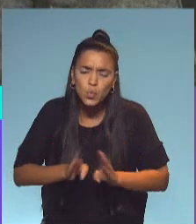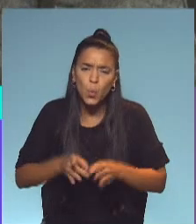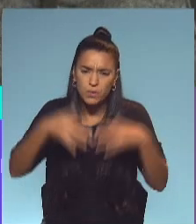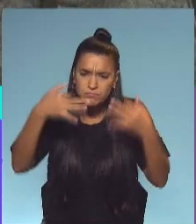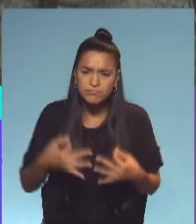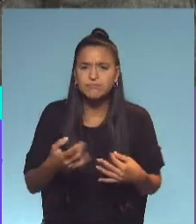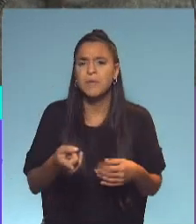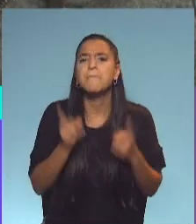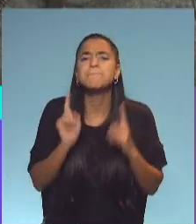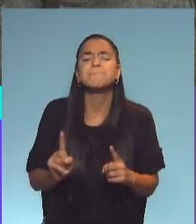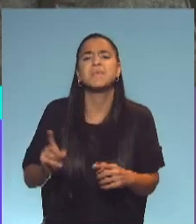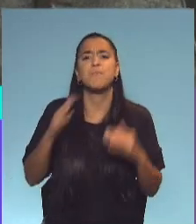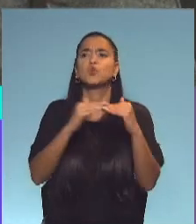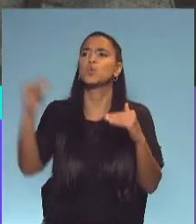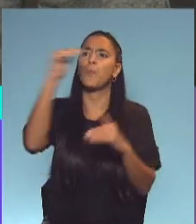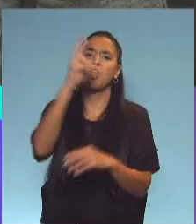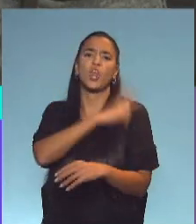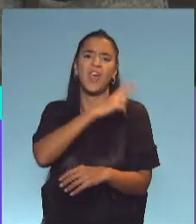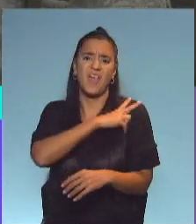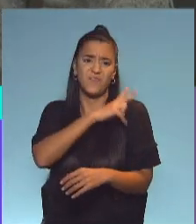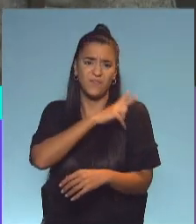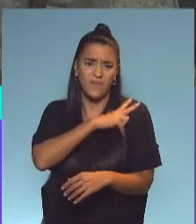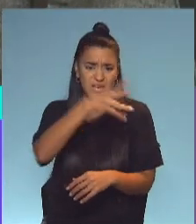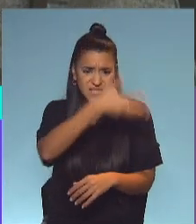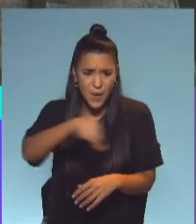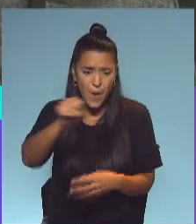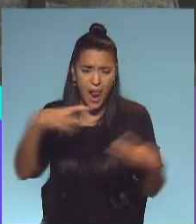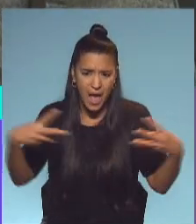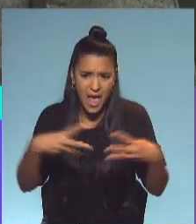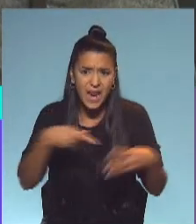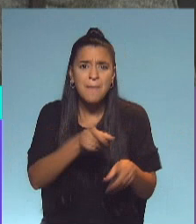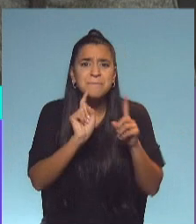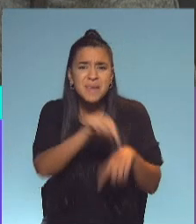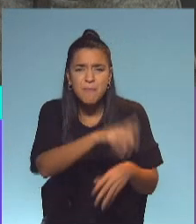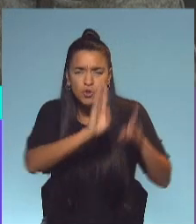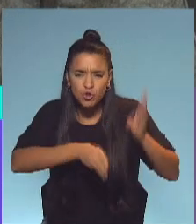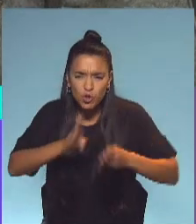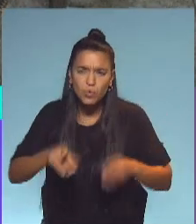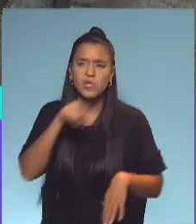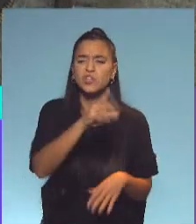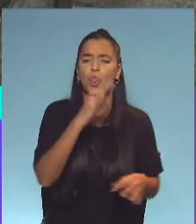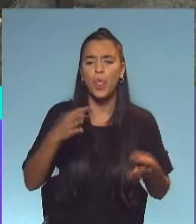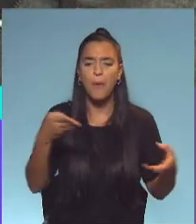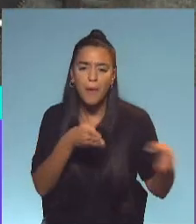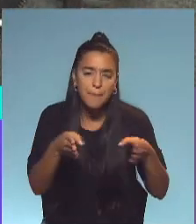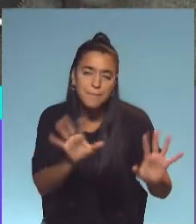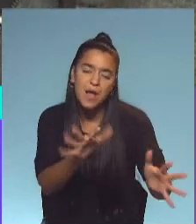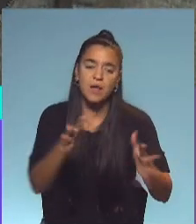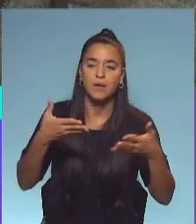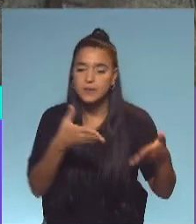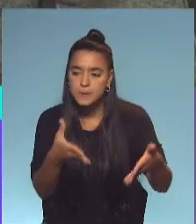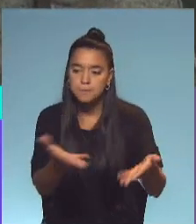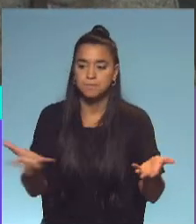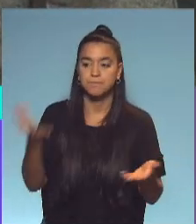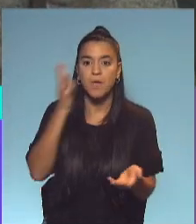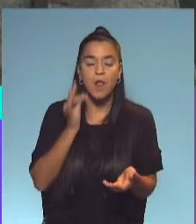por parte de los propios superiores, de quienes te llevaron a la guerra, de quienes de alguna manera debían guiarte en eso que era